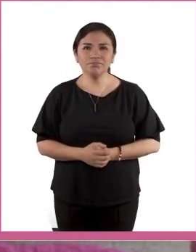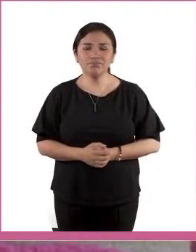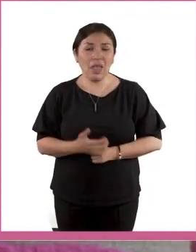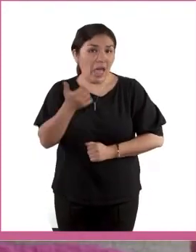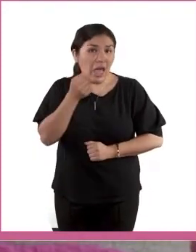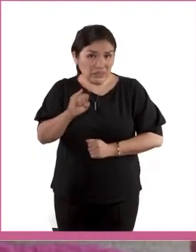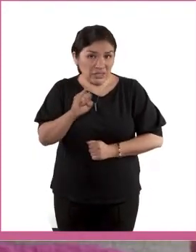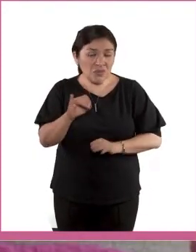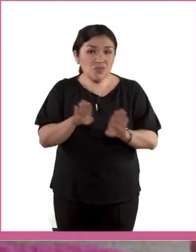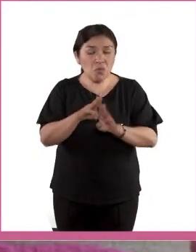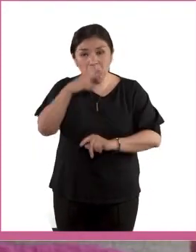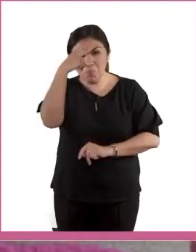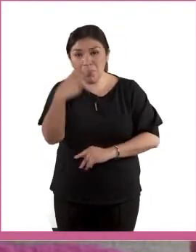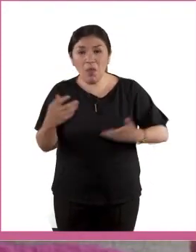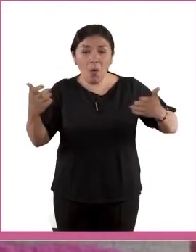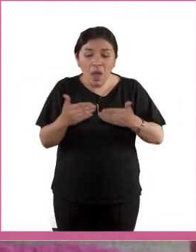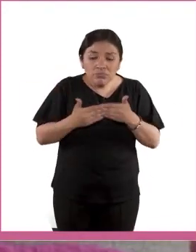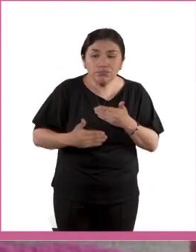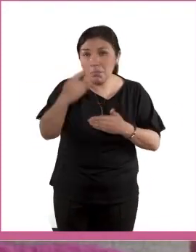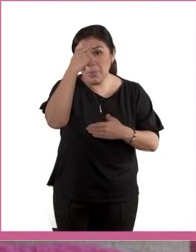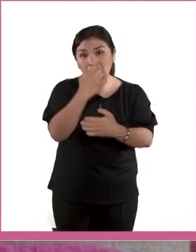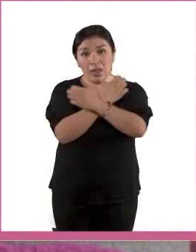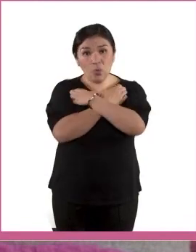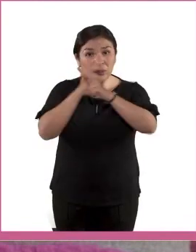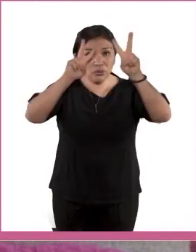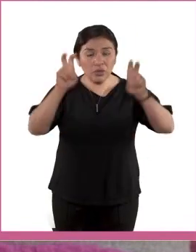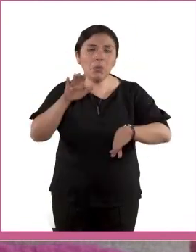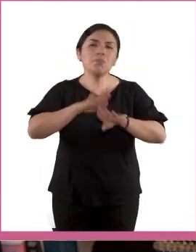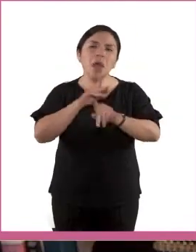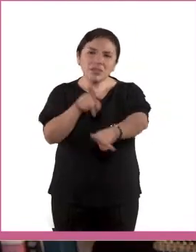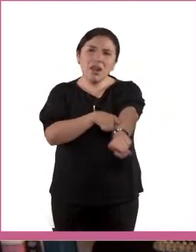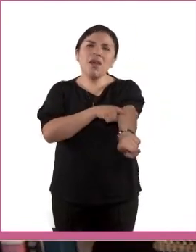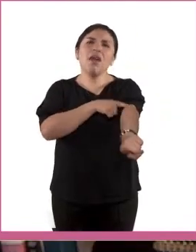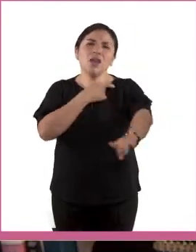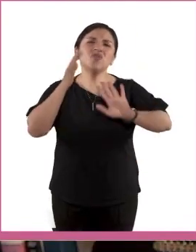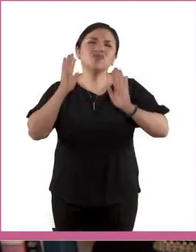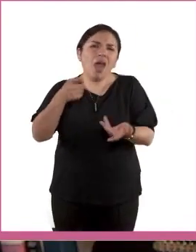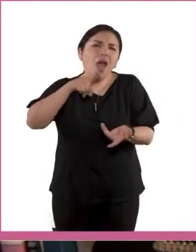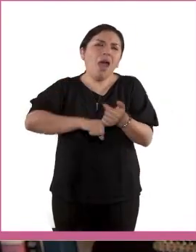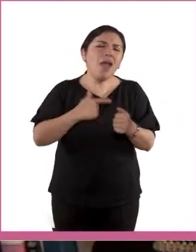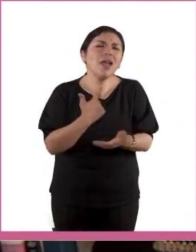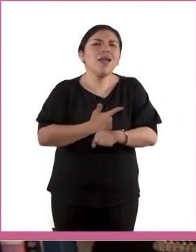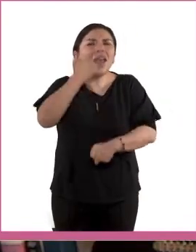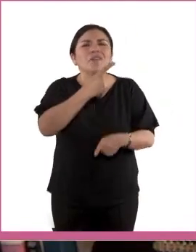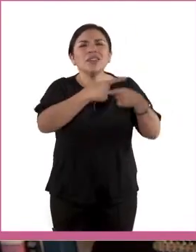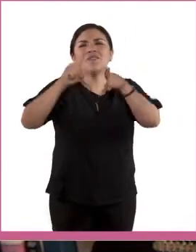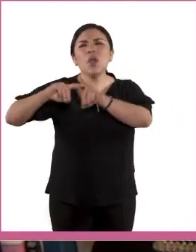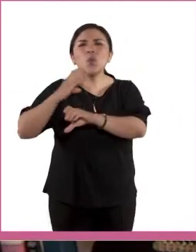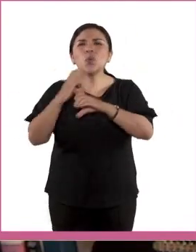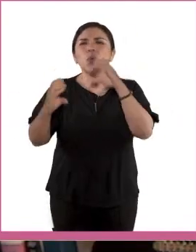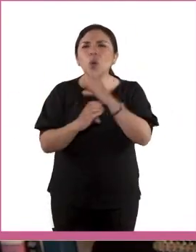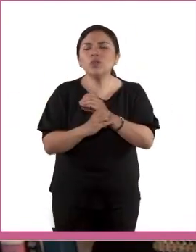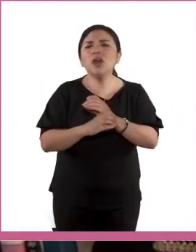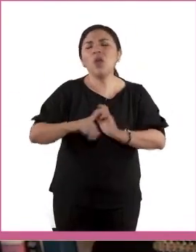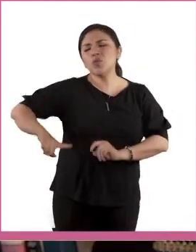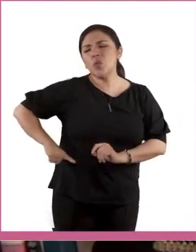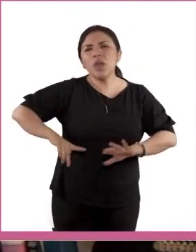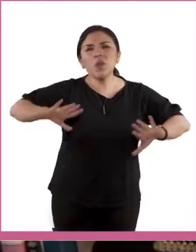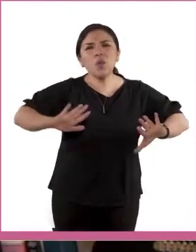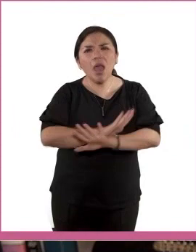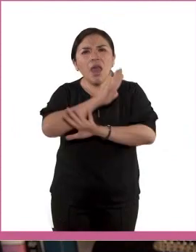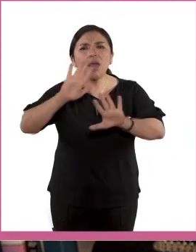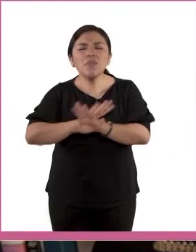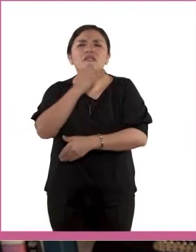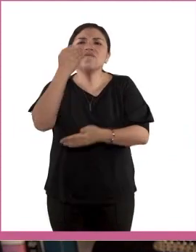El camino que México ha recorrido en el tema de educación ha sido largo y se ha visto afectado por muchos factores. Cambios de gobierno,